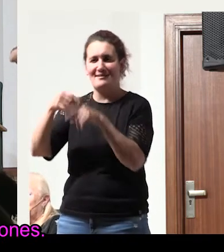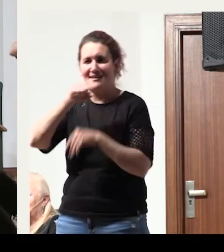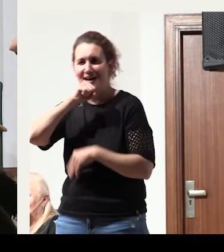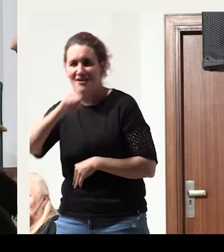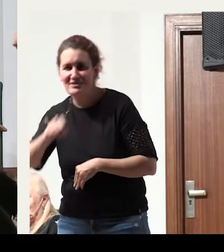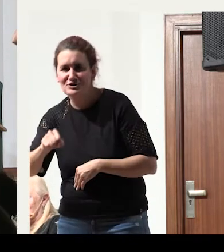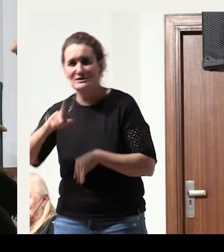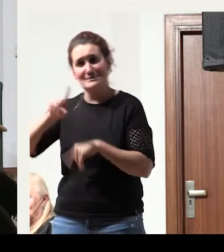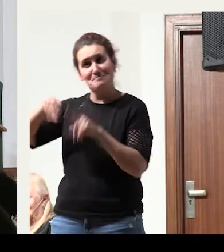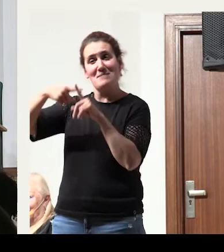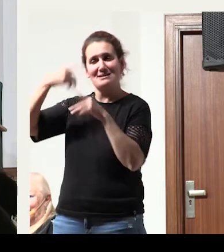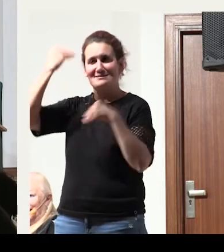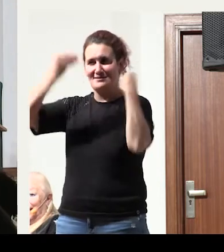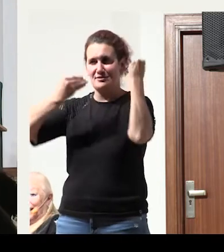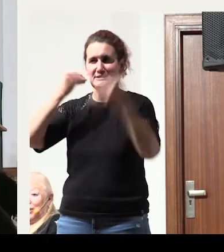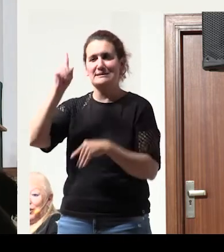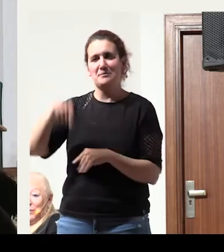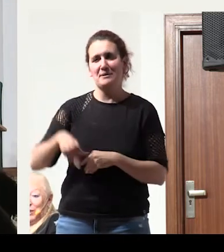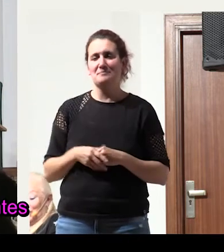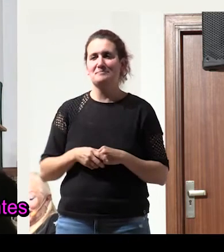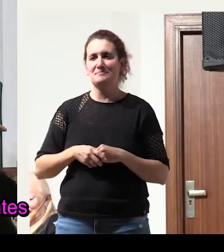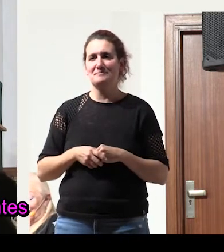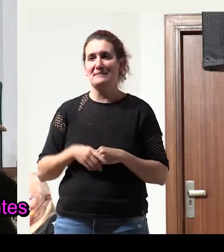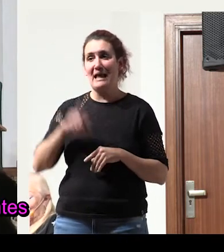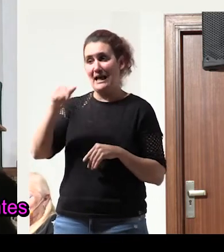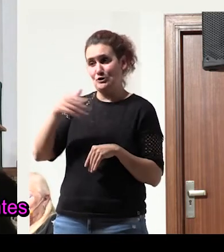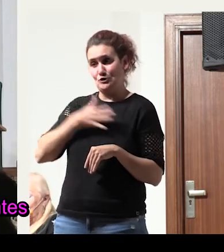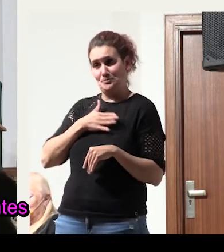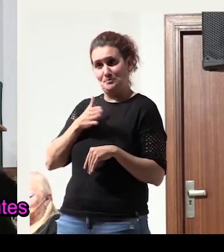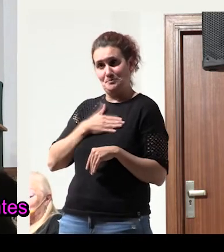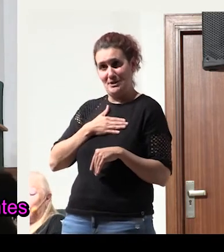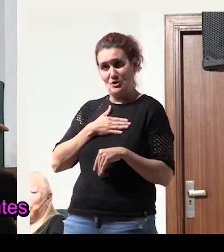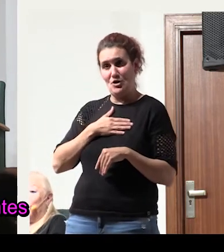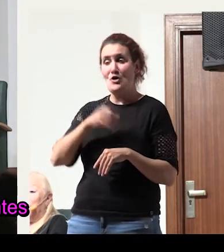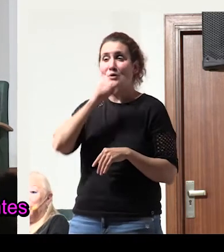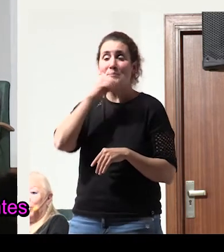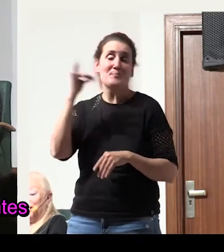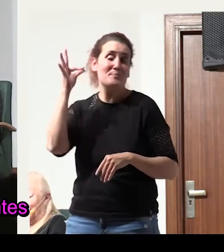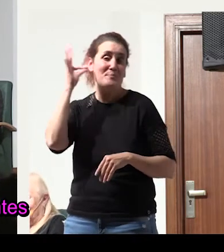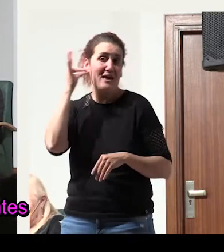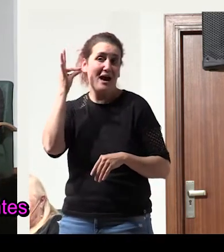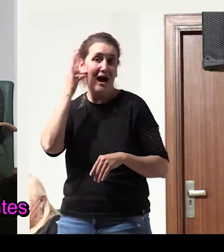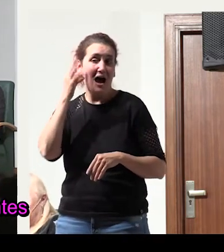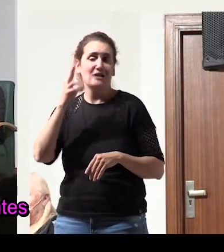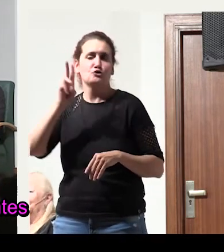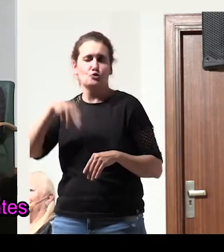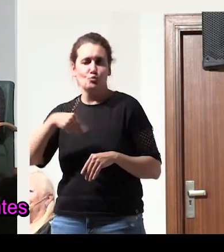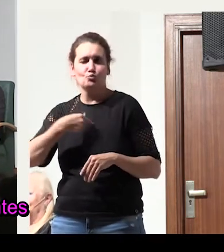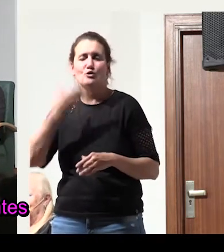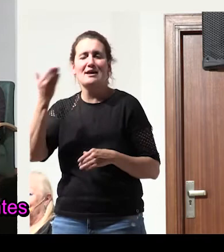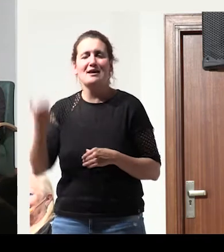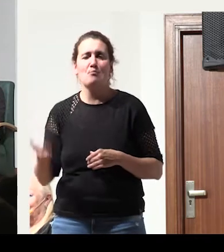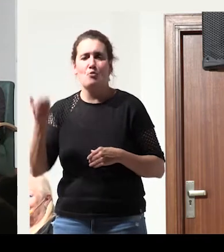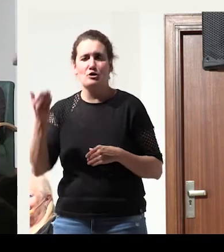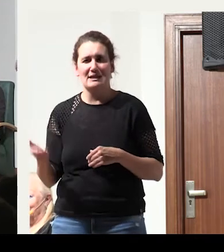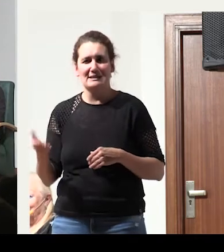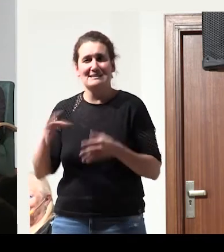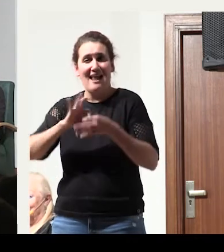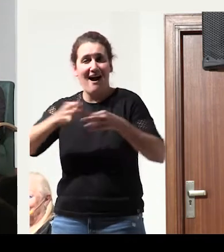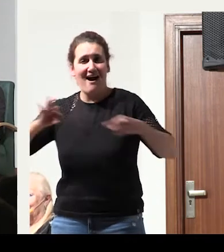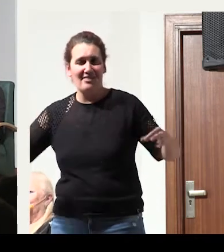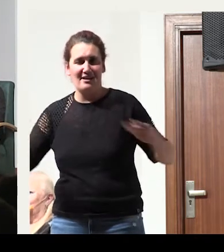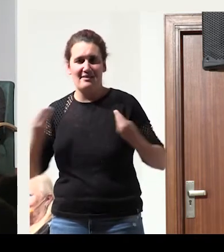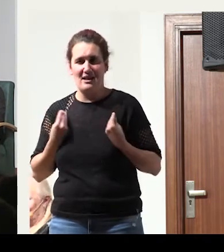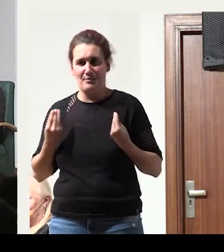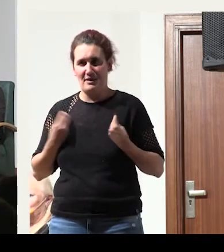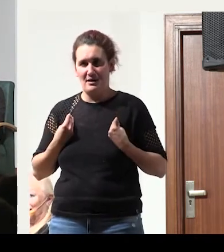reflexiones. Y esto es de mi cosecha. Las viejas somos muy importantes en la cadena de la vida. Nos lo